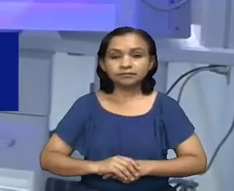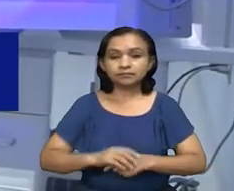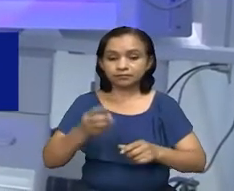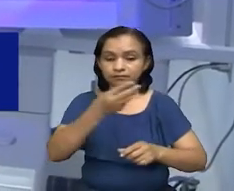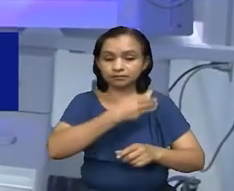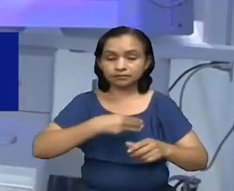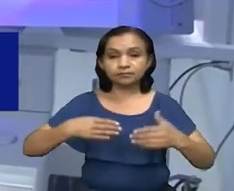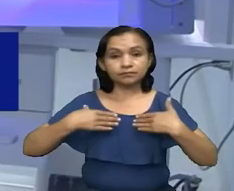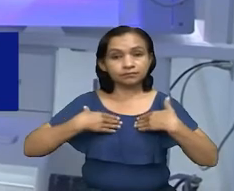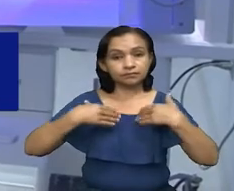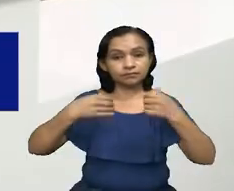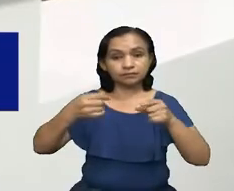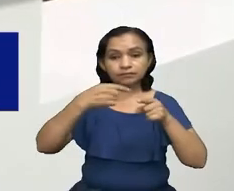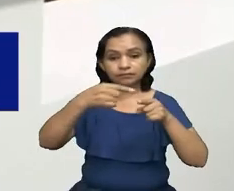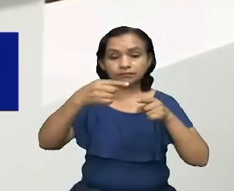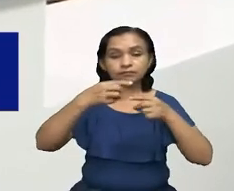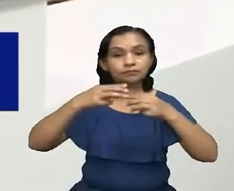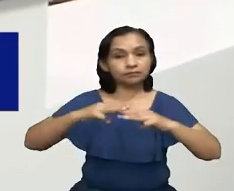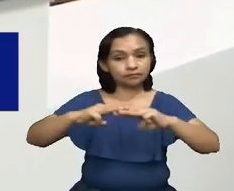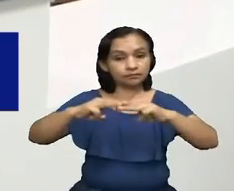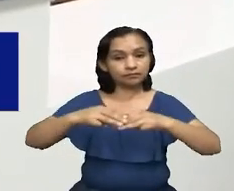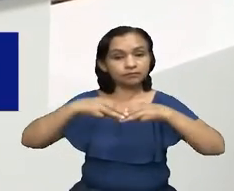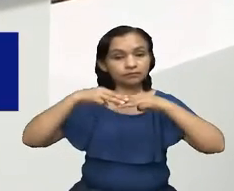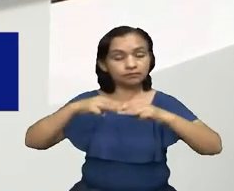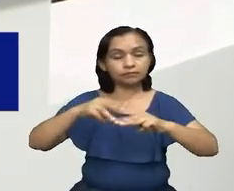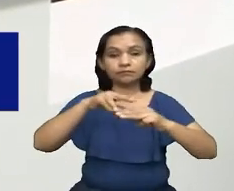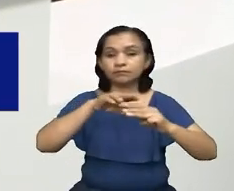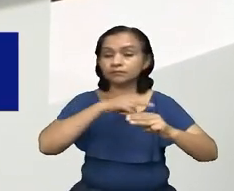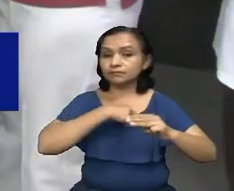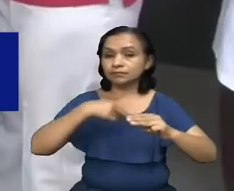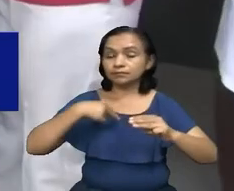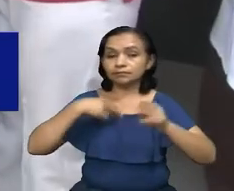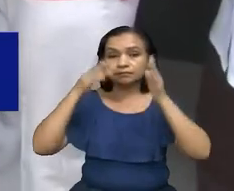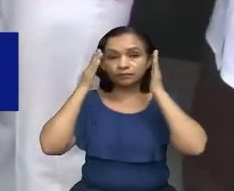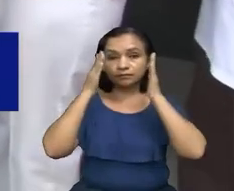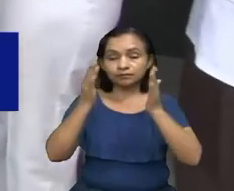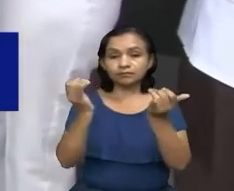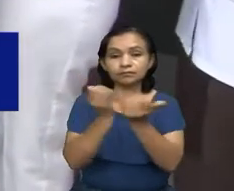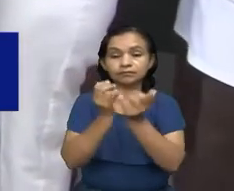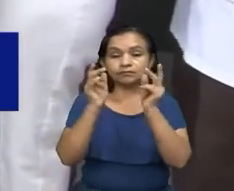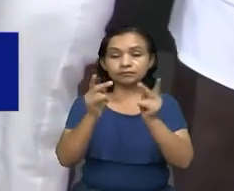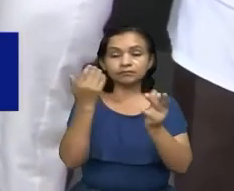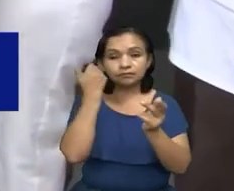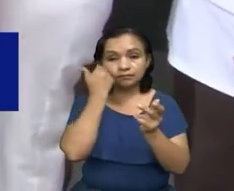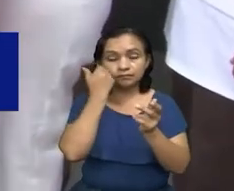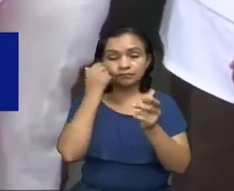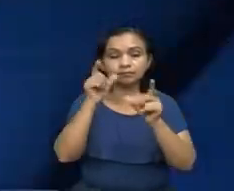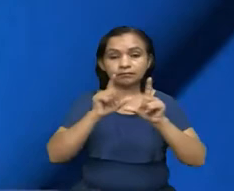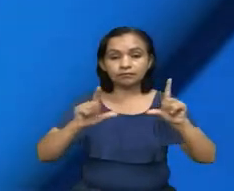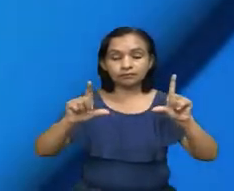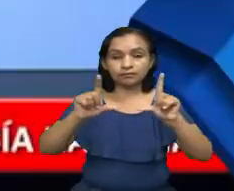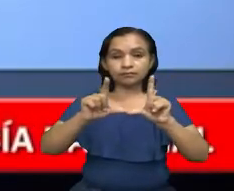Ministerio de Salud en el municipio de Matiare inaugura moderno centro asistencial para pacientes de esa